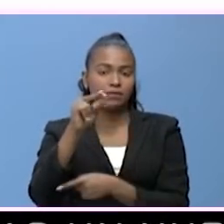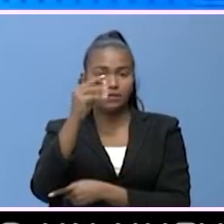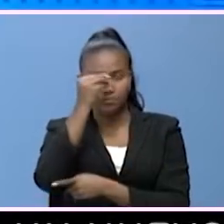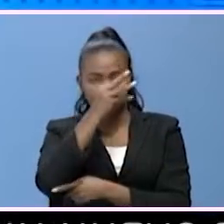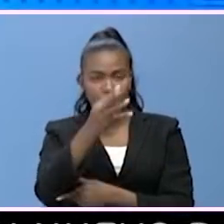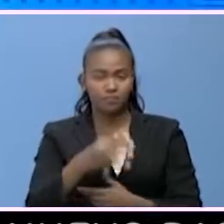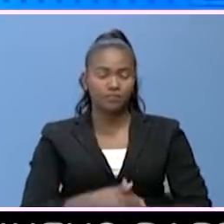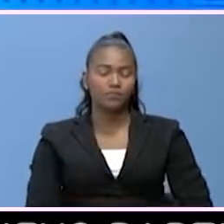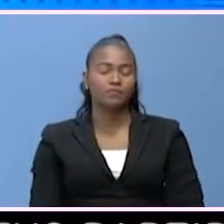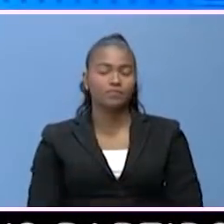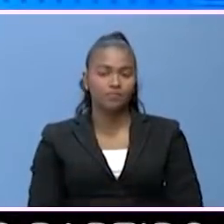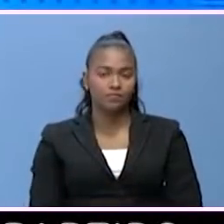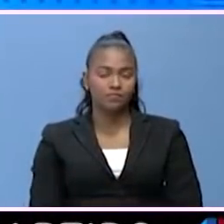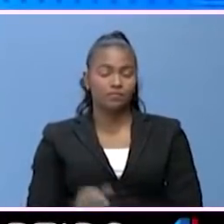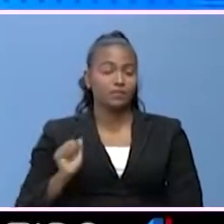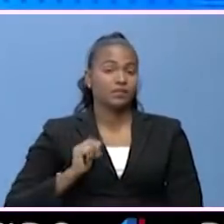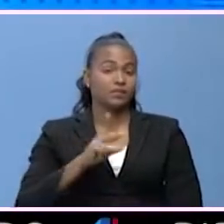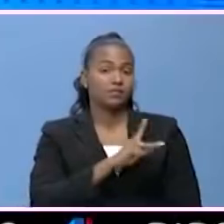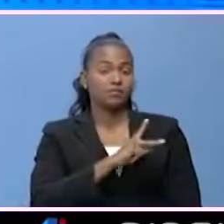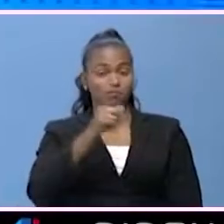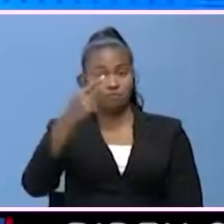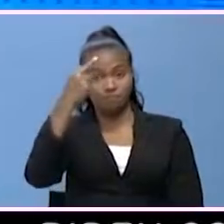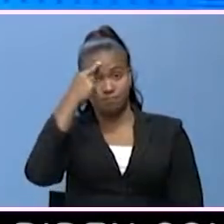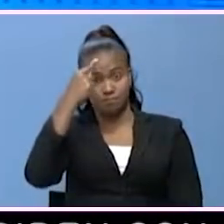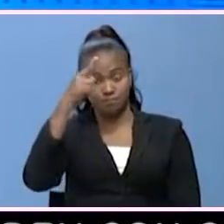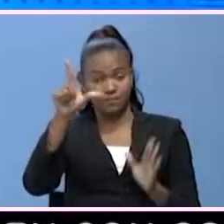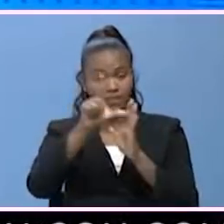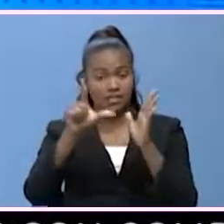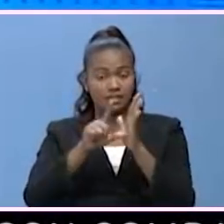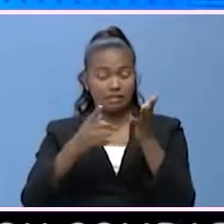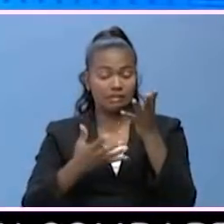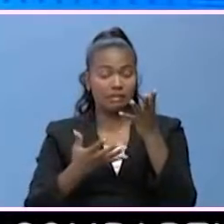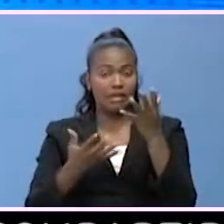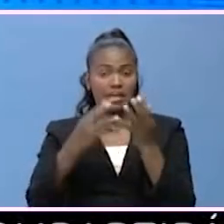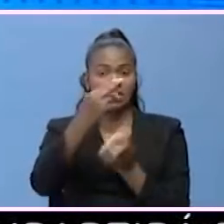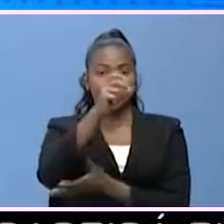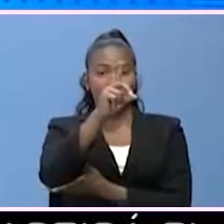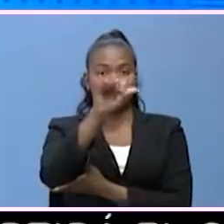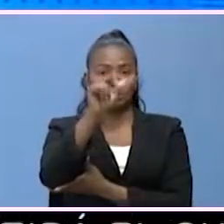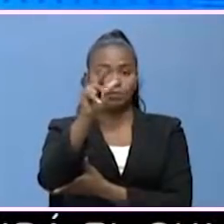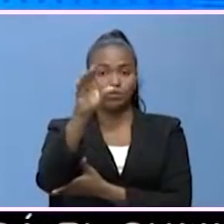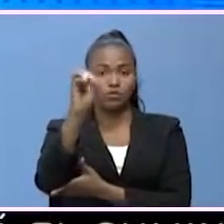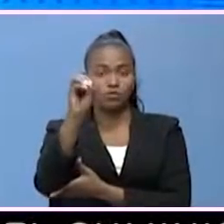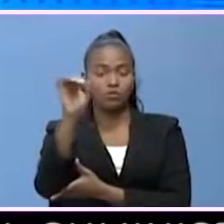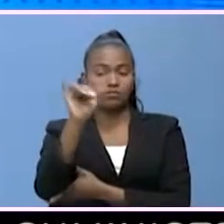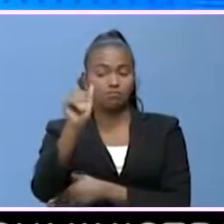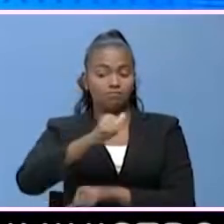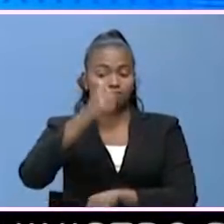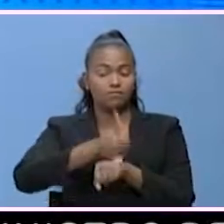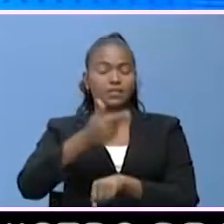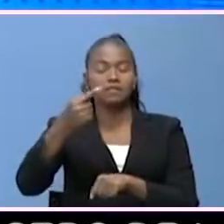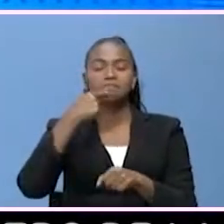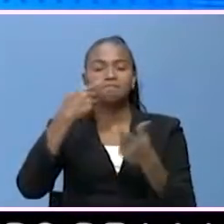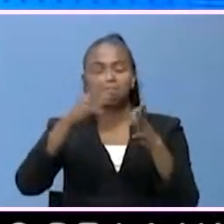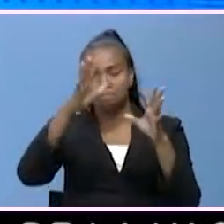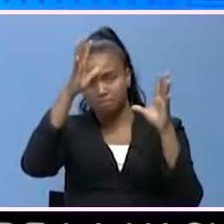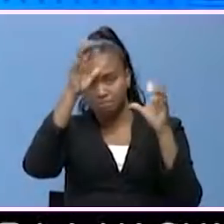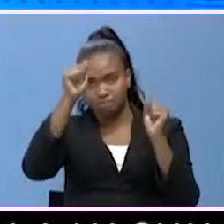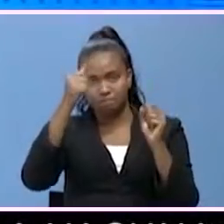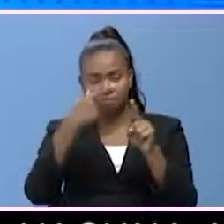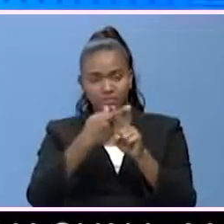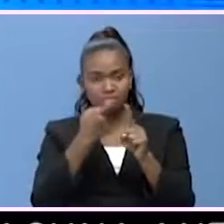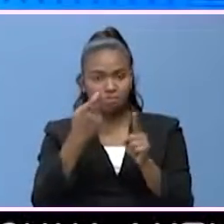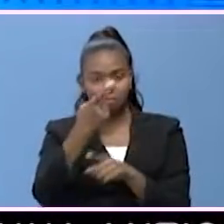Gómez. Diputados entienden que la ley de hidrocarburos tal y como está, pues así lo anunció el presidente de